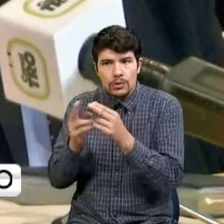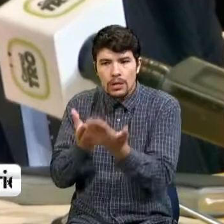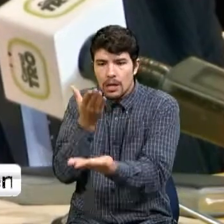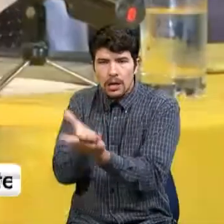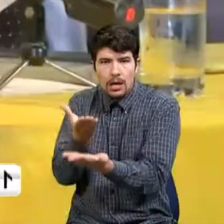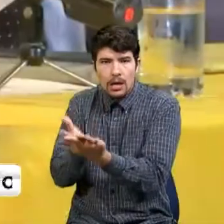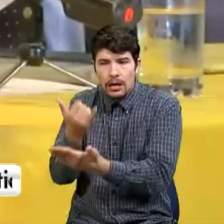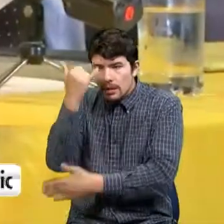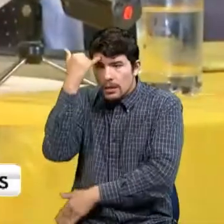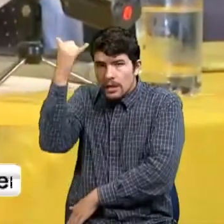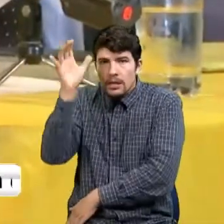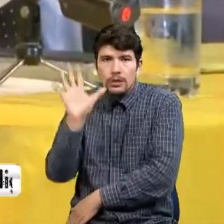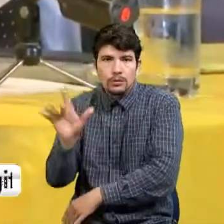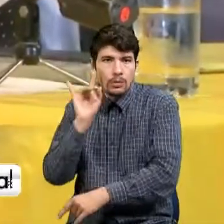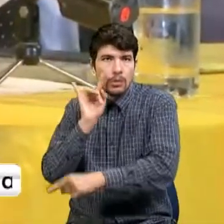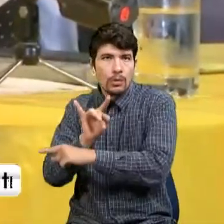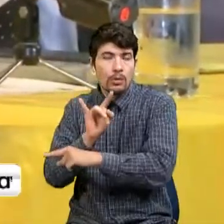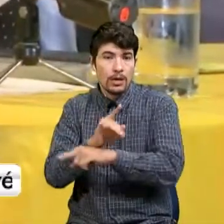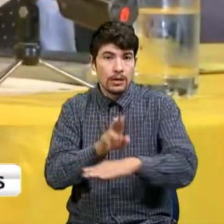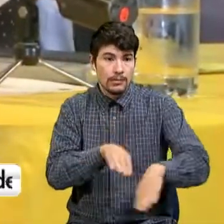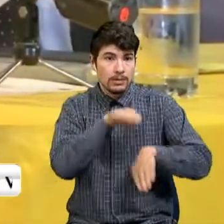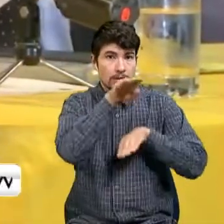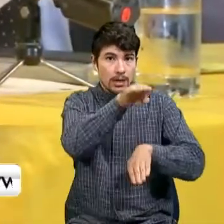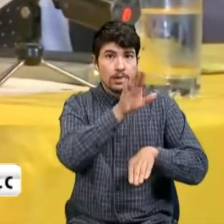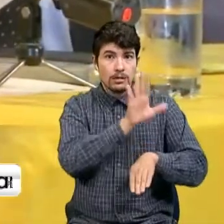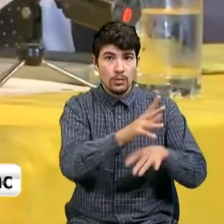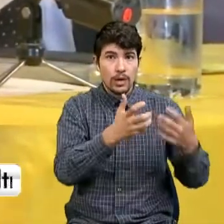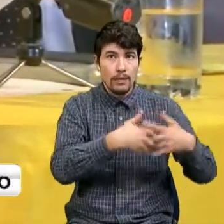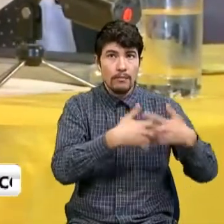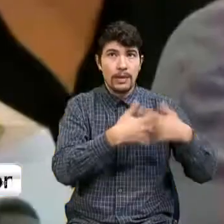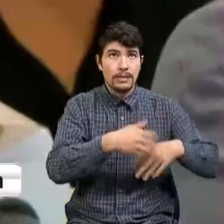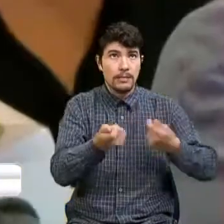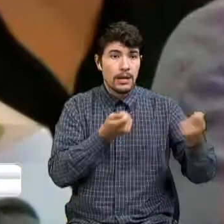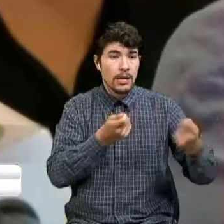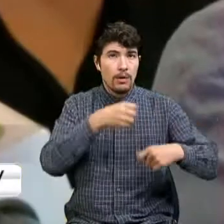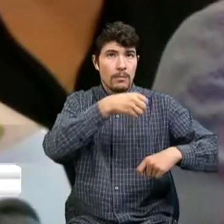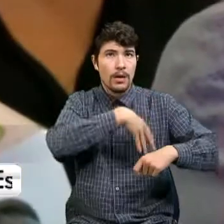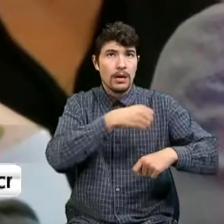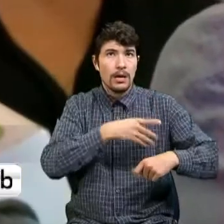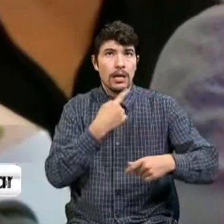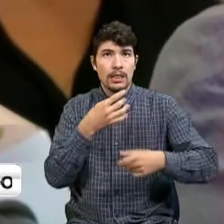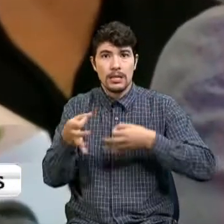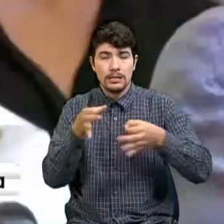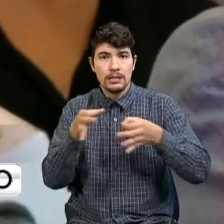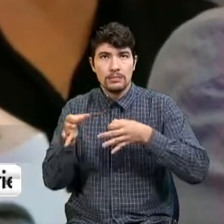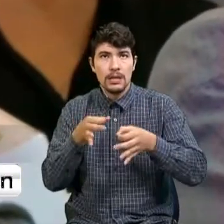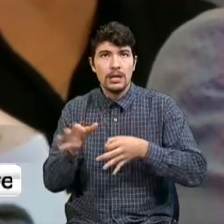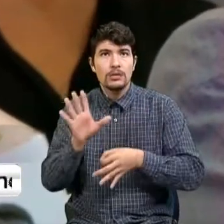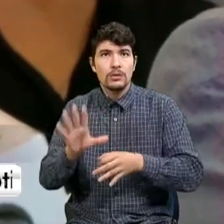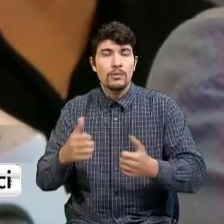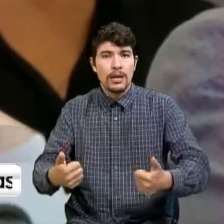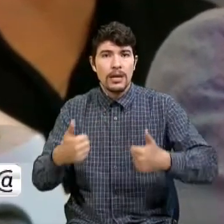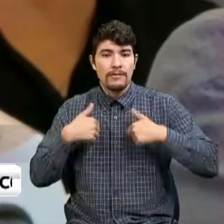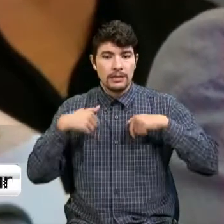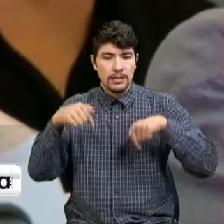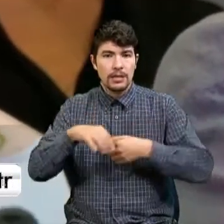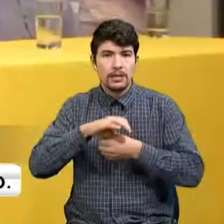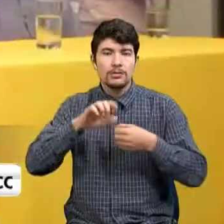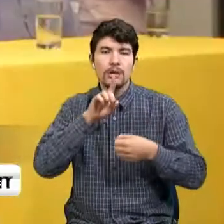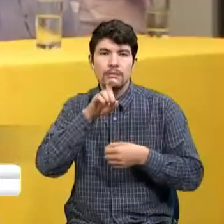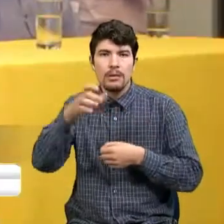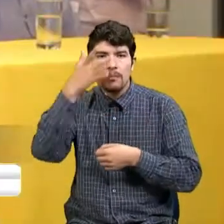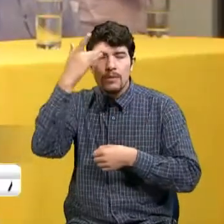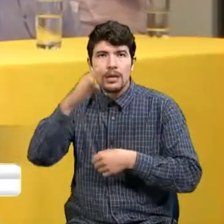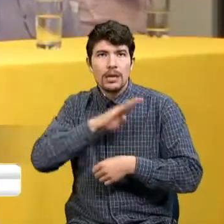inteligentes representantes de la unión temporal vitalogy explicaron que este contrato beneficiará a bucaramanga pues la